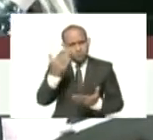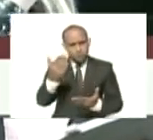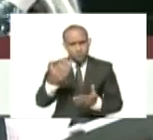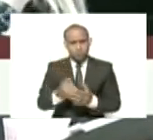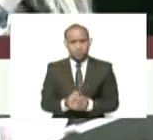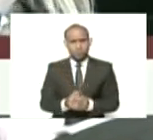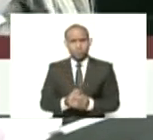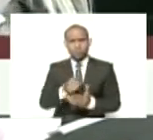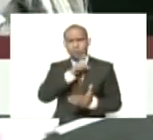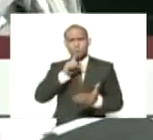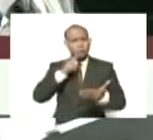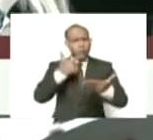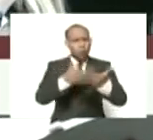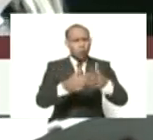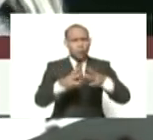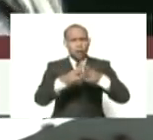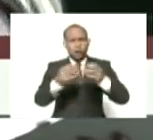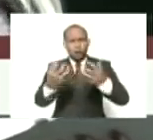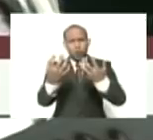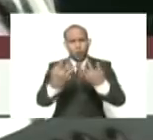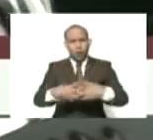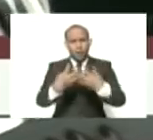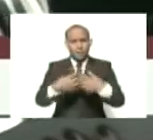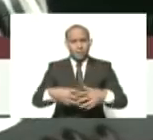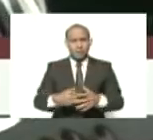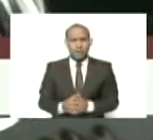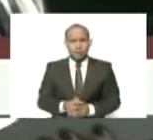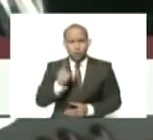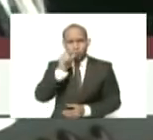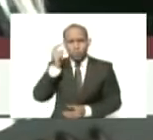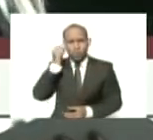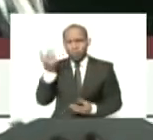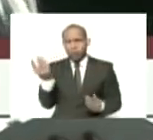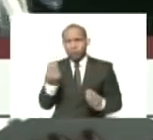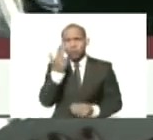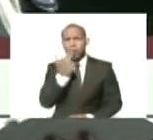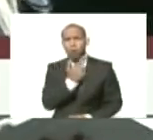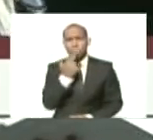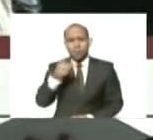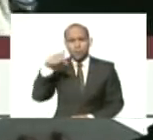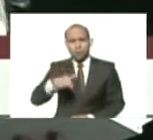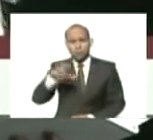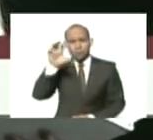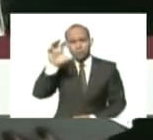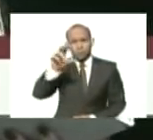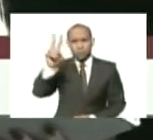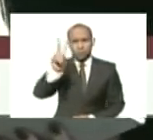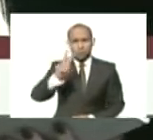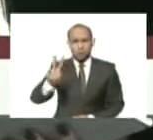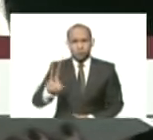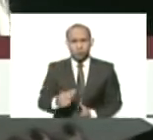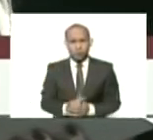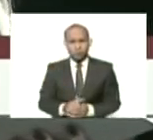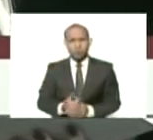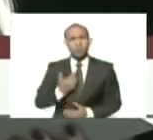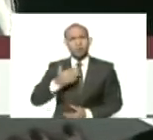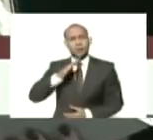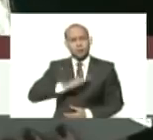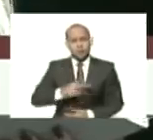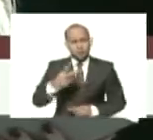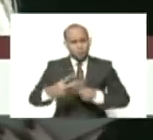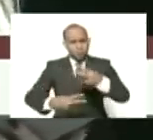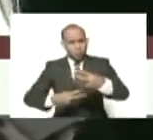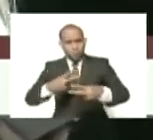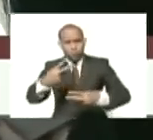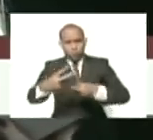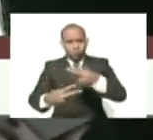en nombre de todos los empresarios comprometidos de este país que estamos produciendo